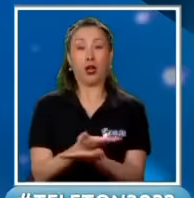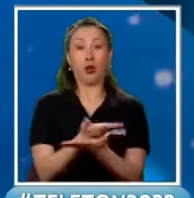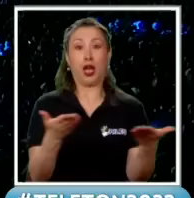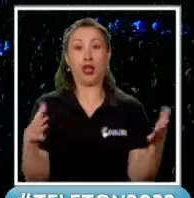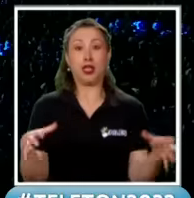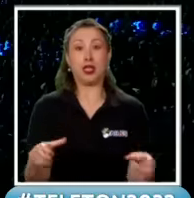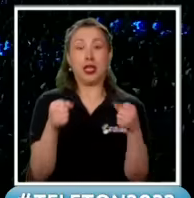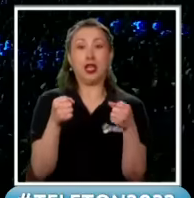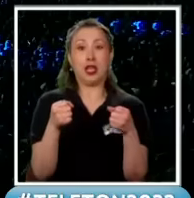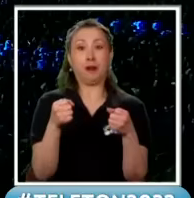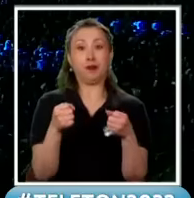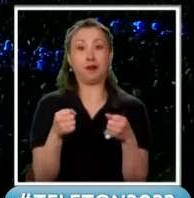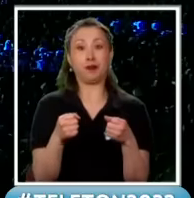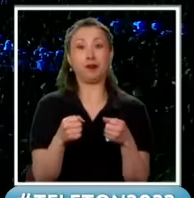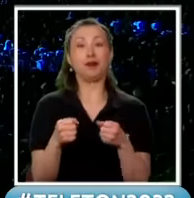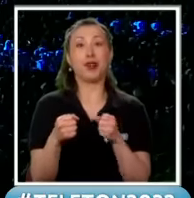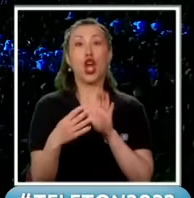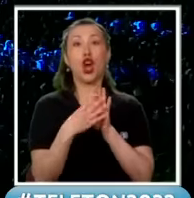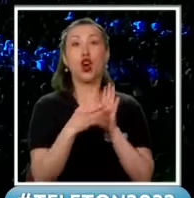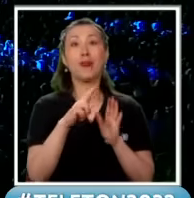Vergara?